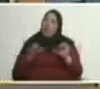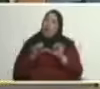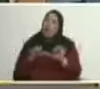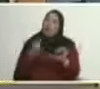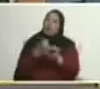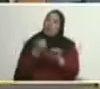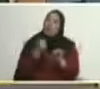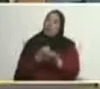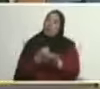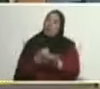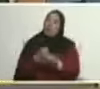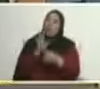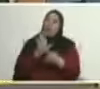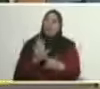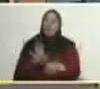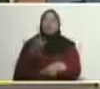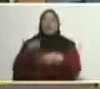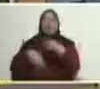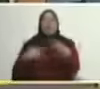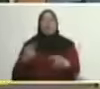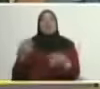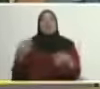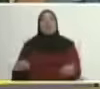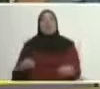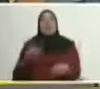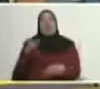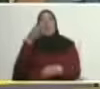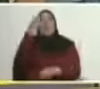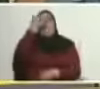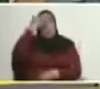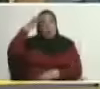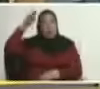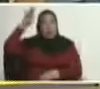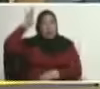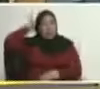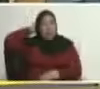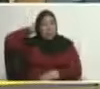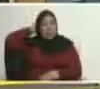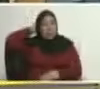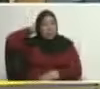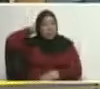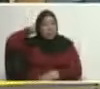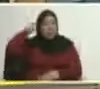continúa mostrando claramente su hipocresía. Por una parte,